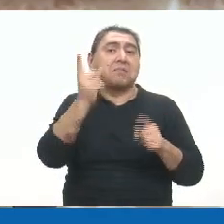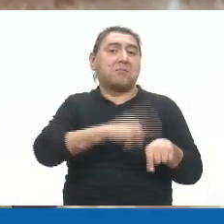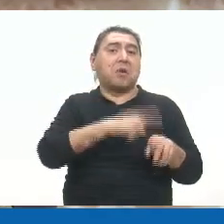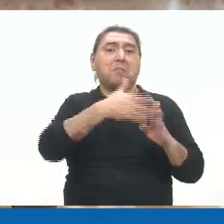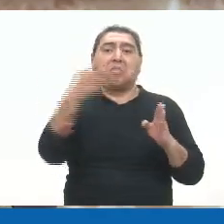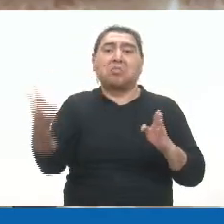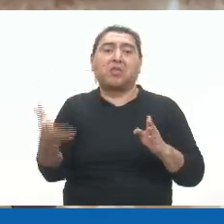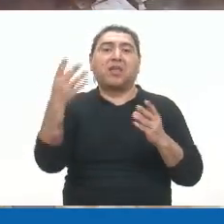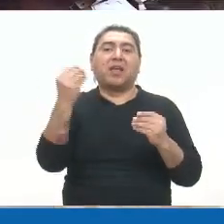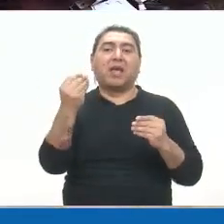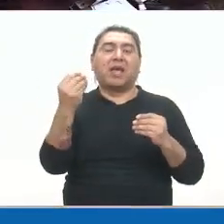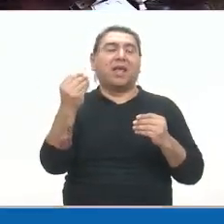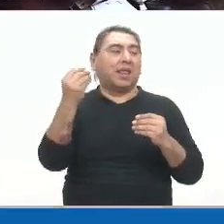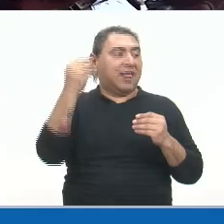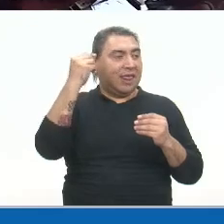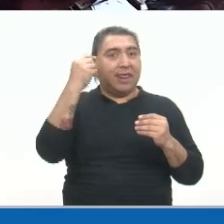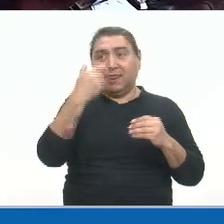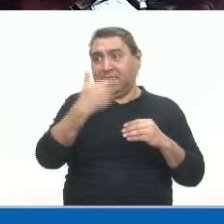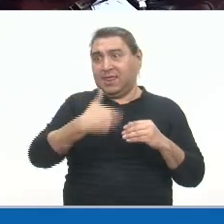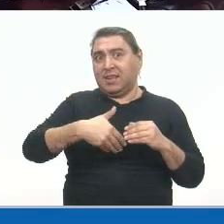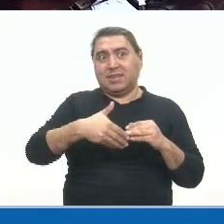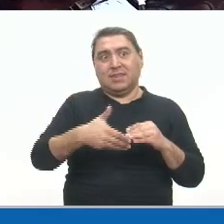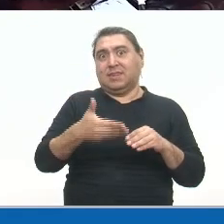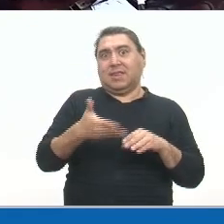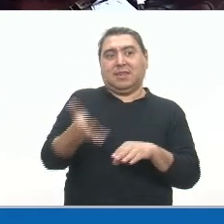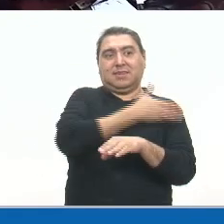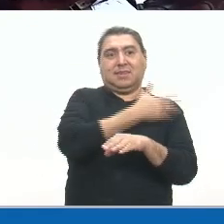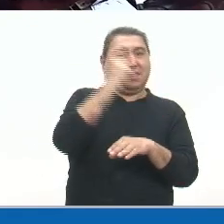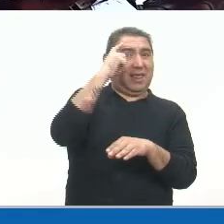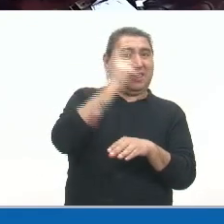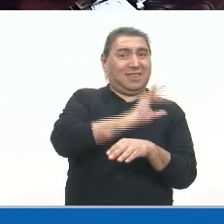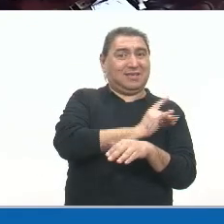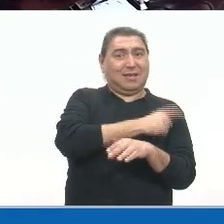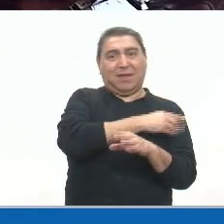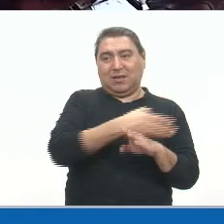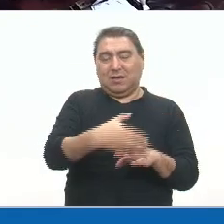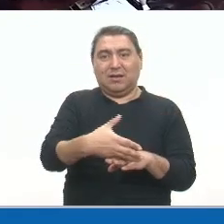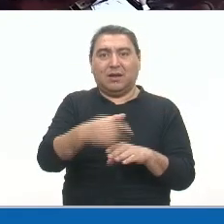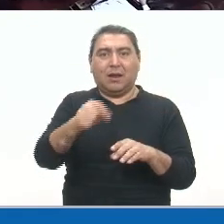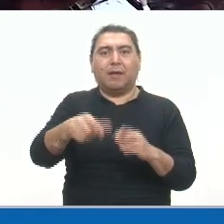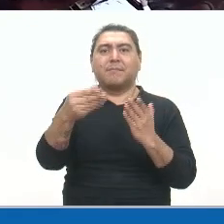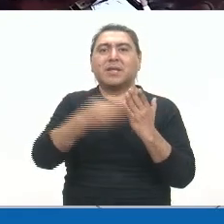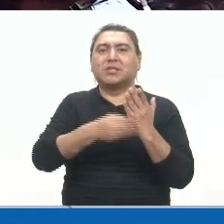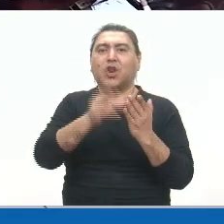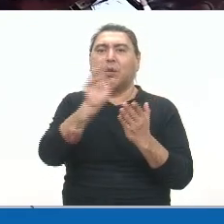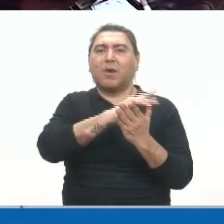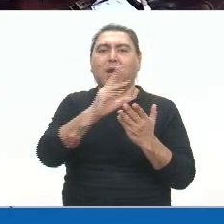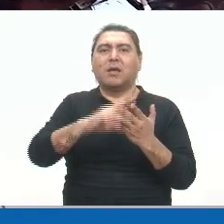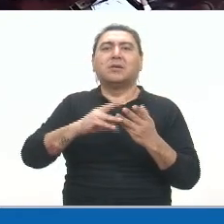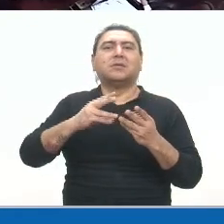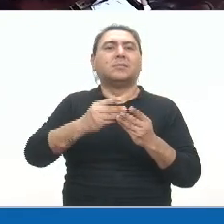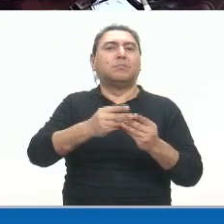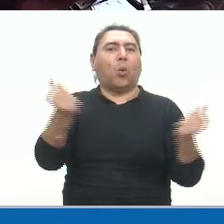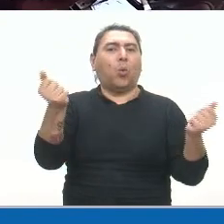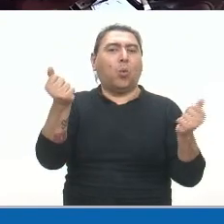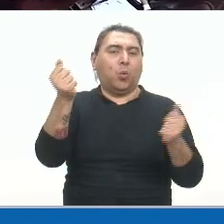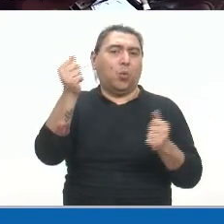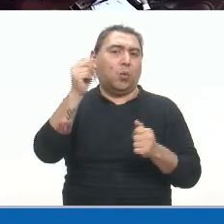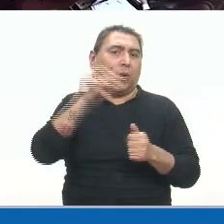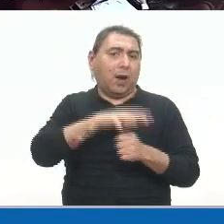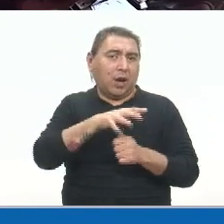des desde el 10 de diciembre nos ha dejado sin el Ministerio de mujeres géneros y